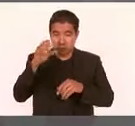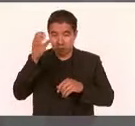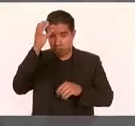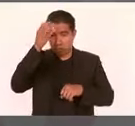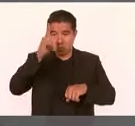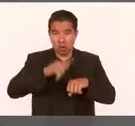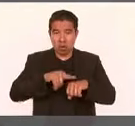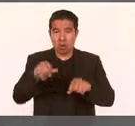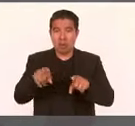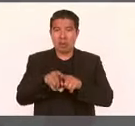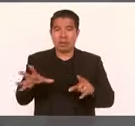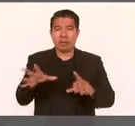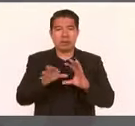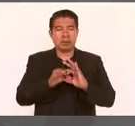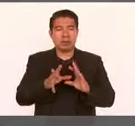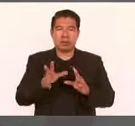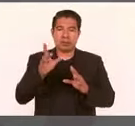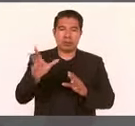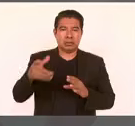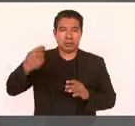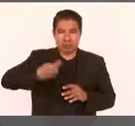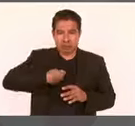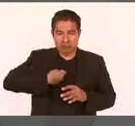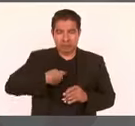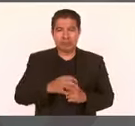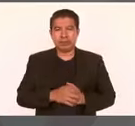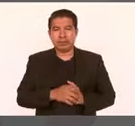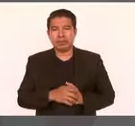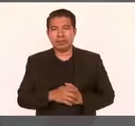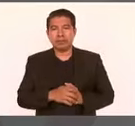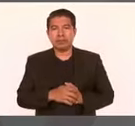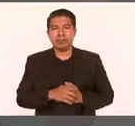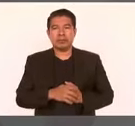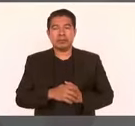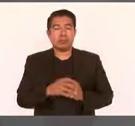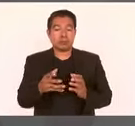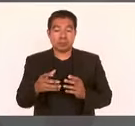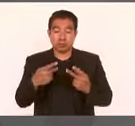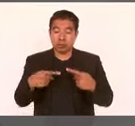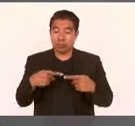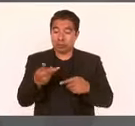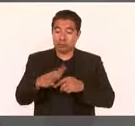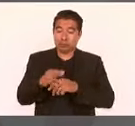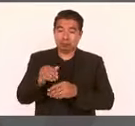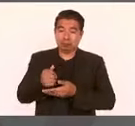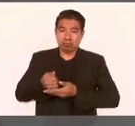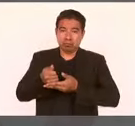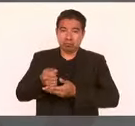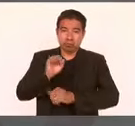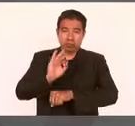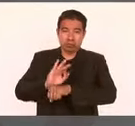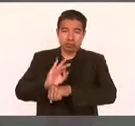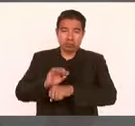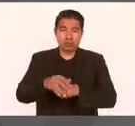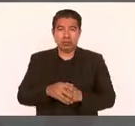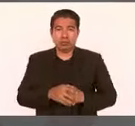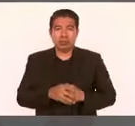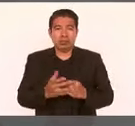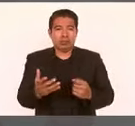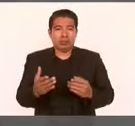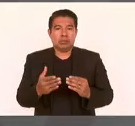e identidad. Para ello, las personas beneficiarias de los apoyos para reconstrucción de vivienda